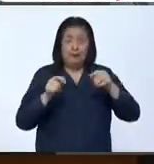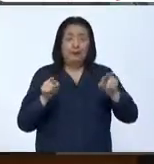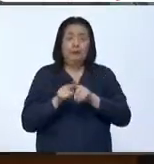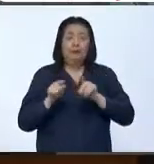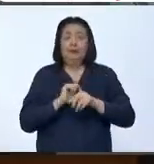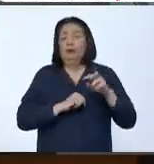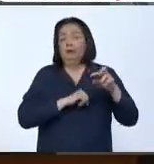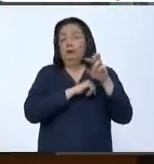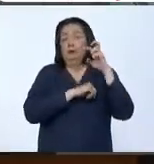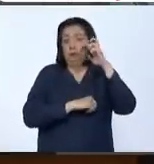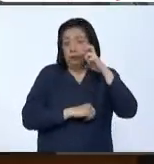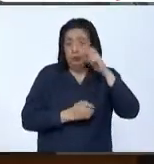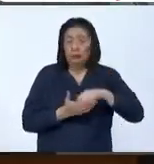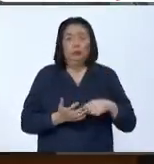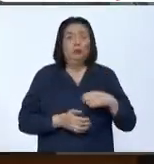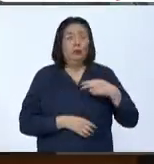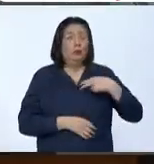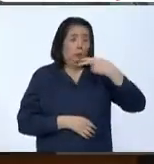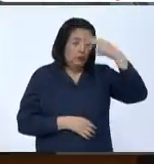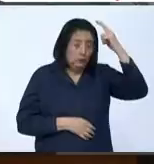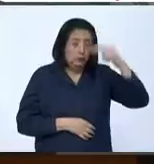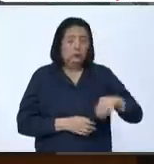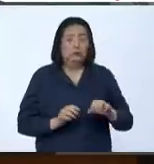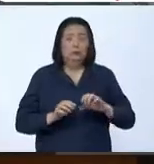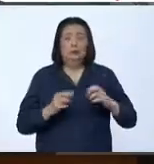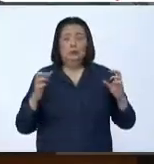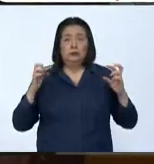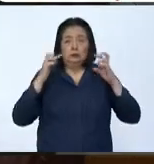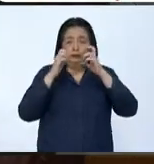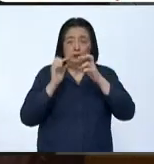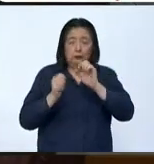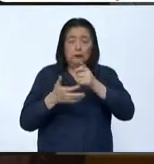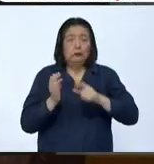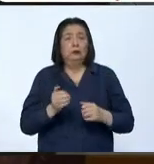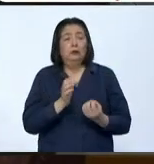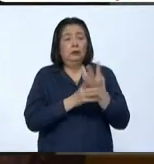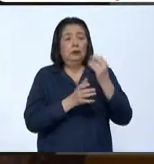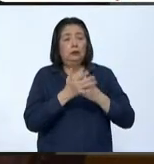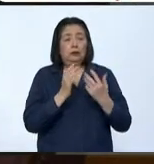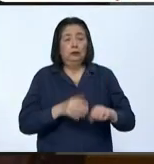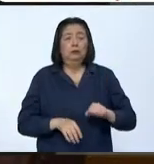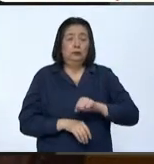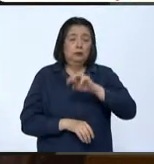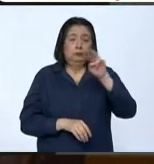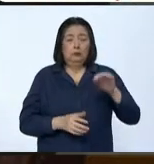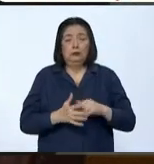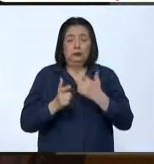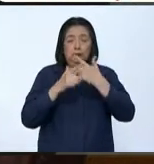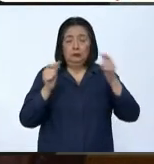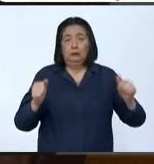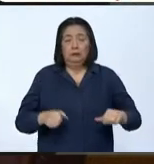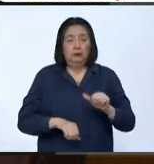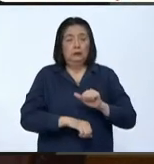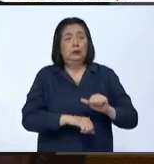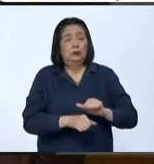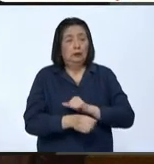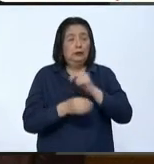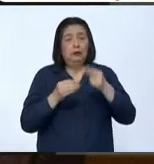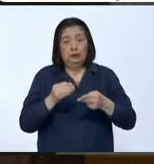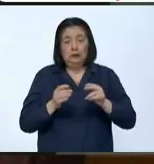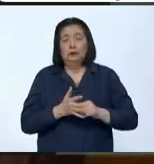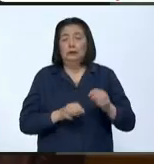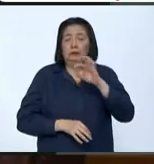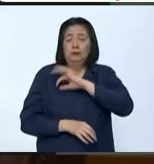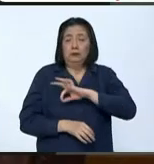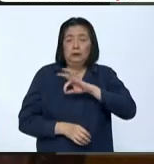en puno huánuco Pasco Arequipa San Martín la libertad biancas beneficiando